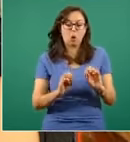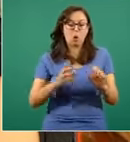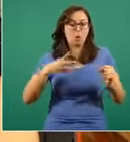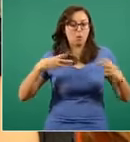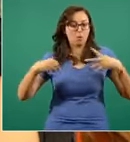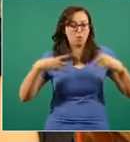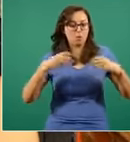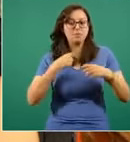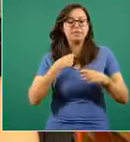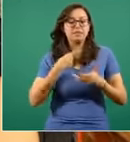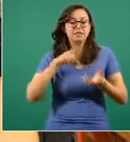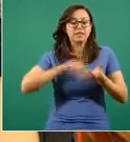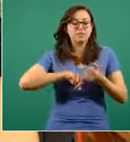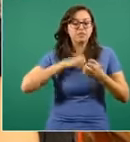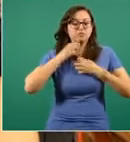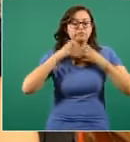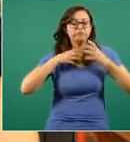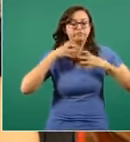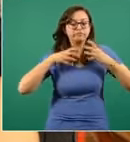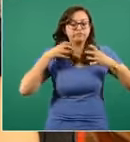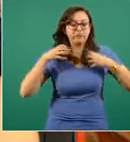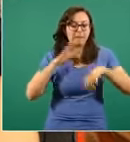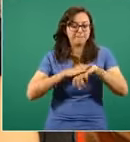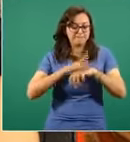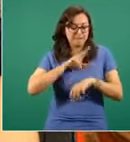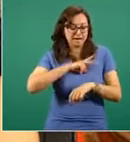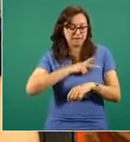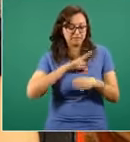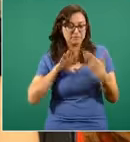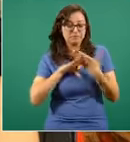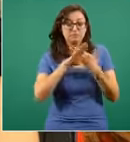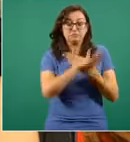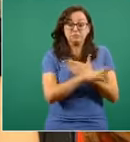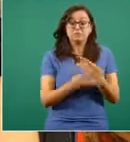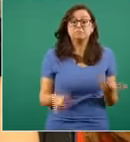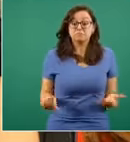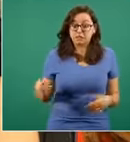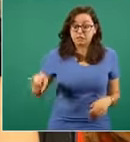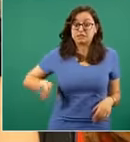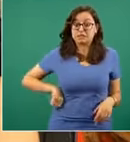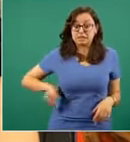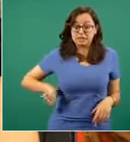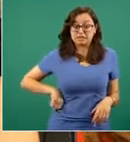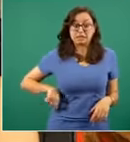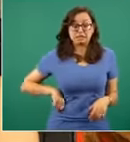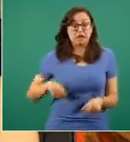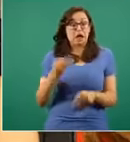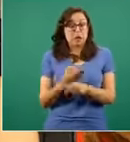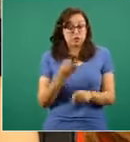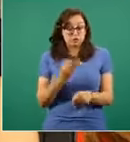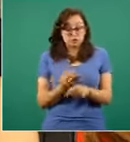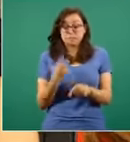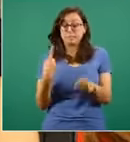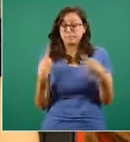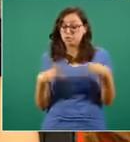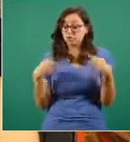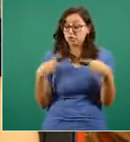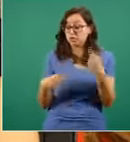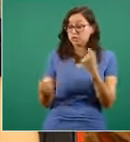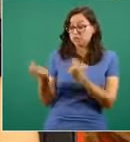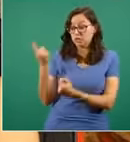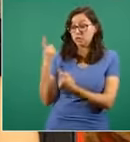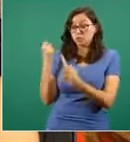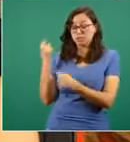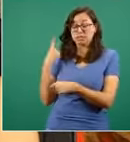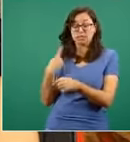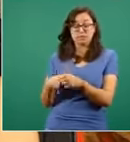puede adelantar algo, porque sería muy interesante esto para las personas que ahorita están en una situación difícil,